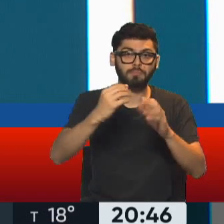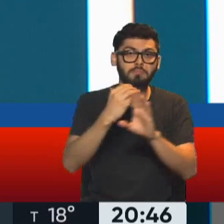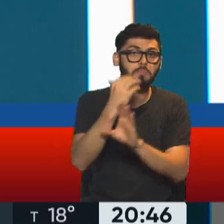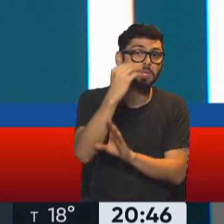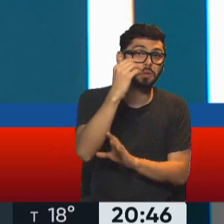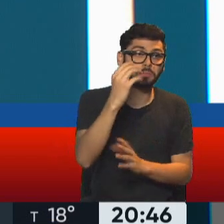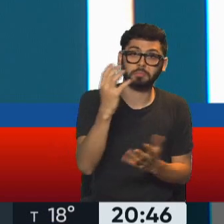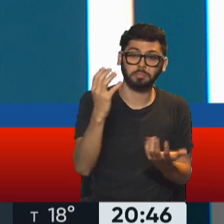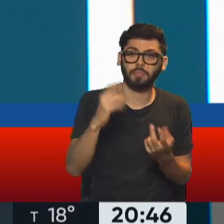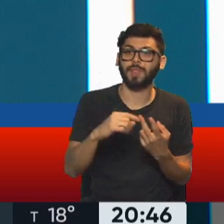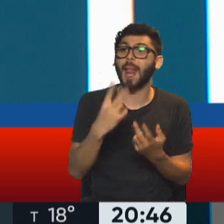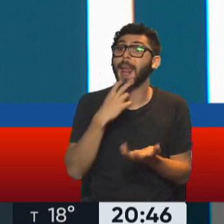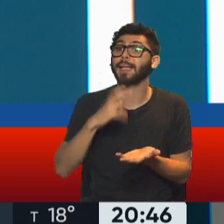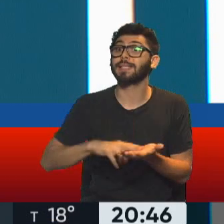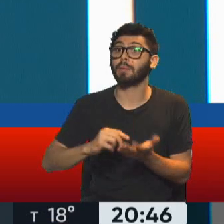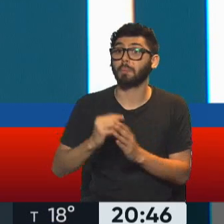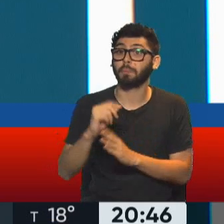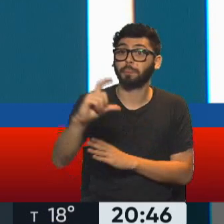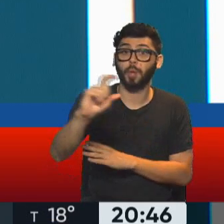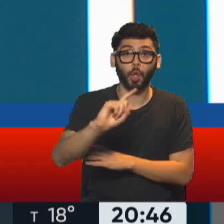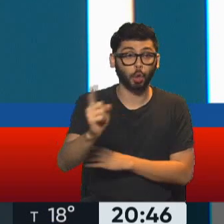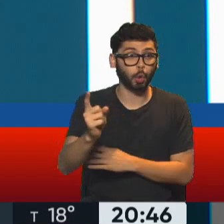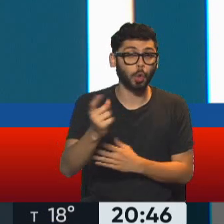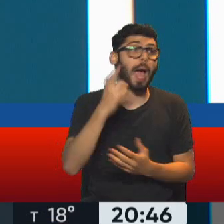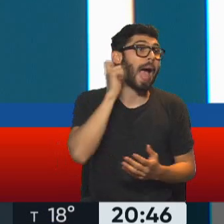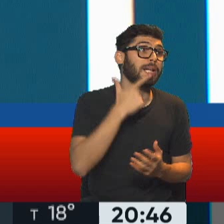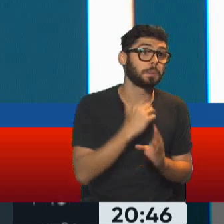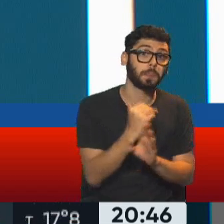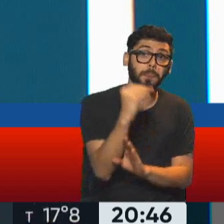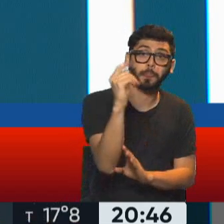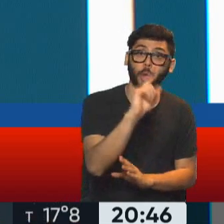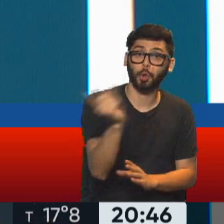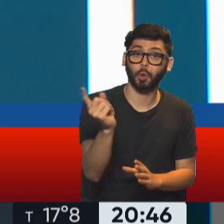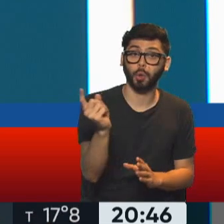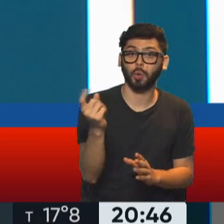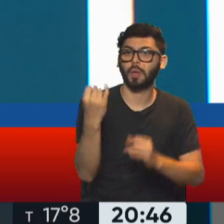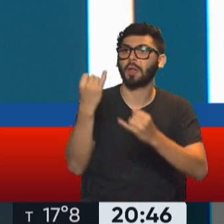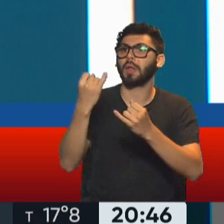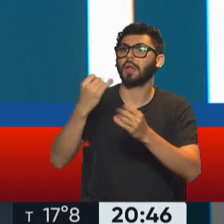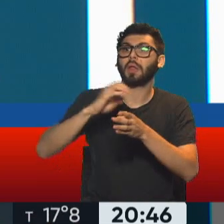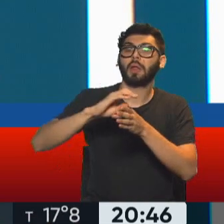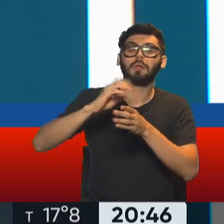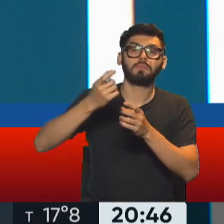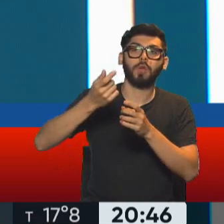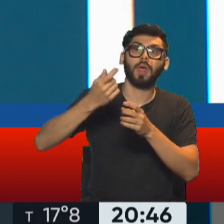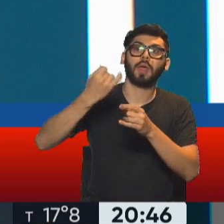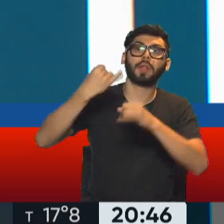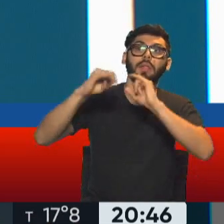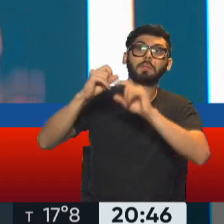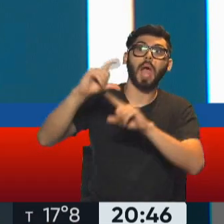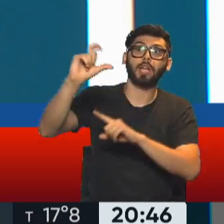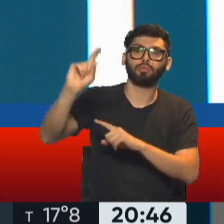las tarifas de la electricidad, del gas, etcétera. No hubo tampoco aumentos de las tasas de interés. ¿Por qué hay aumentos